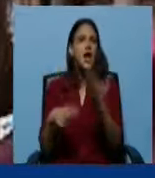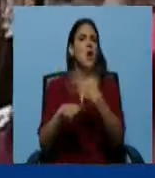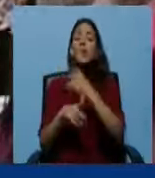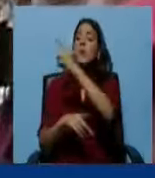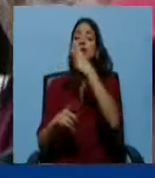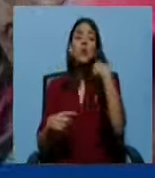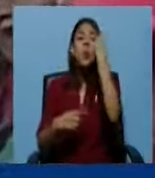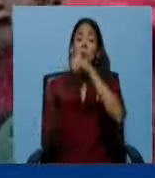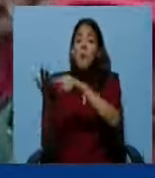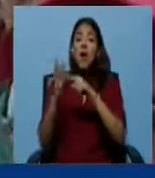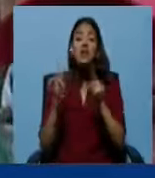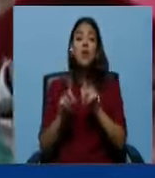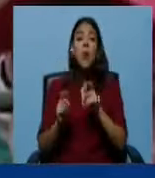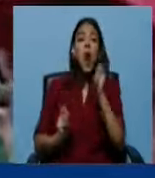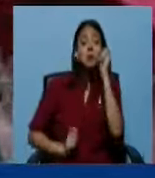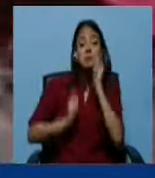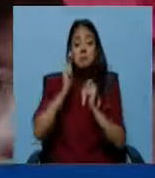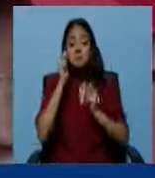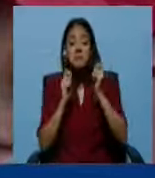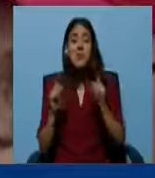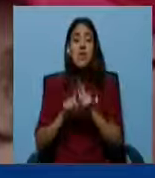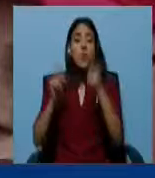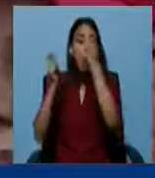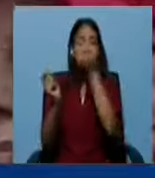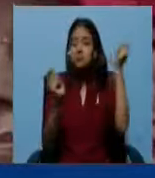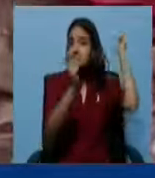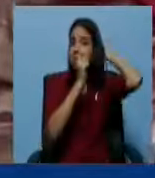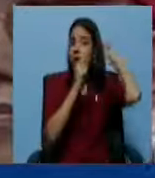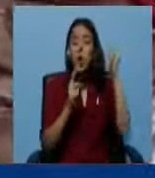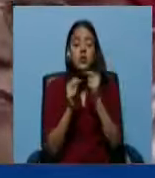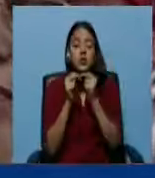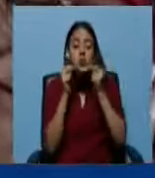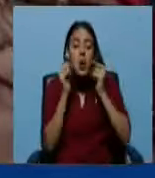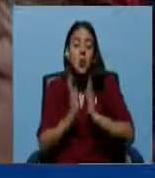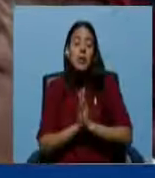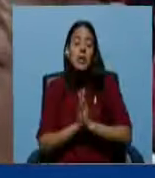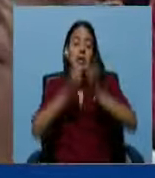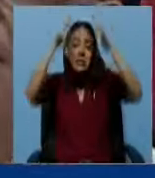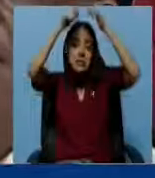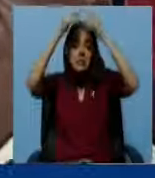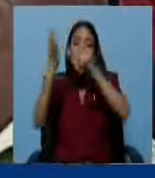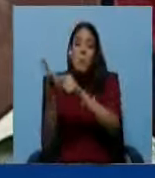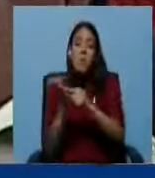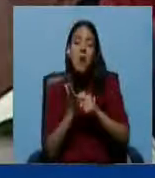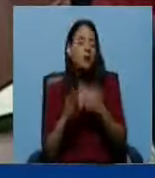Moncada, así sean sonrientes ellos, o